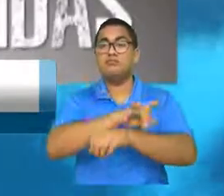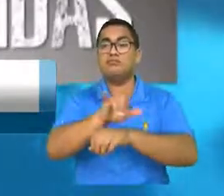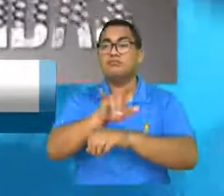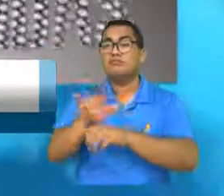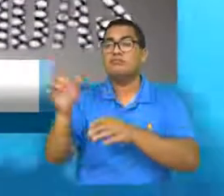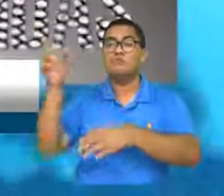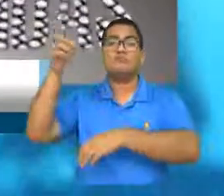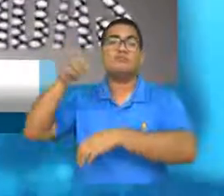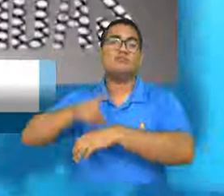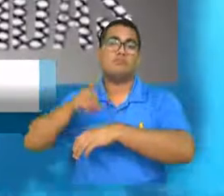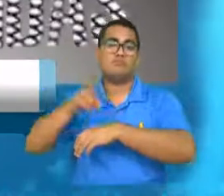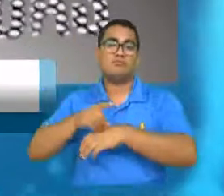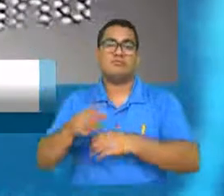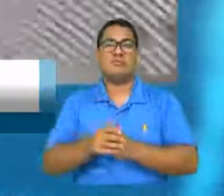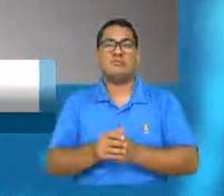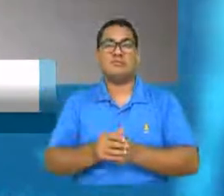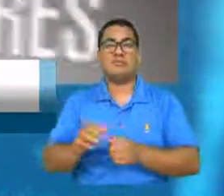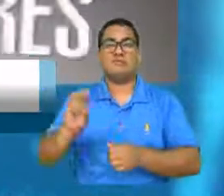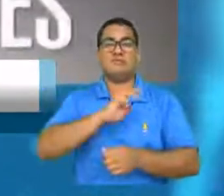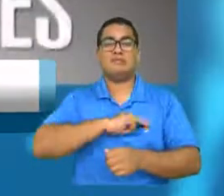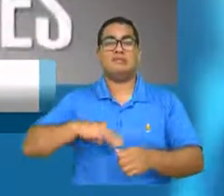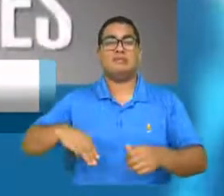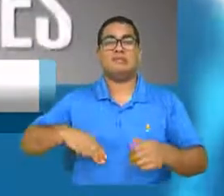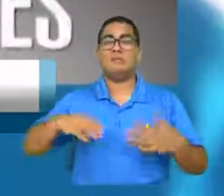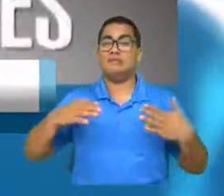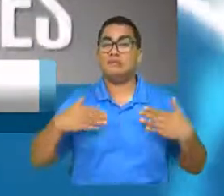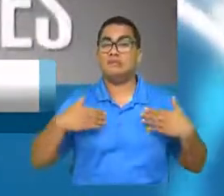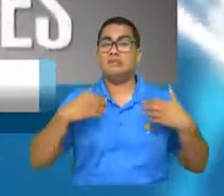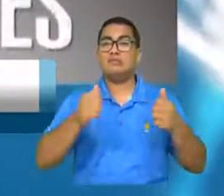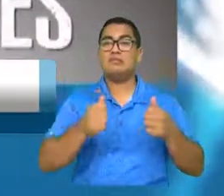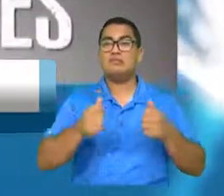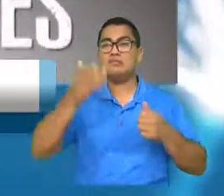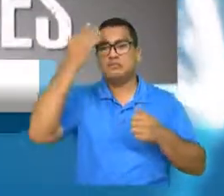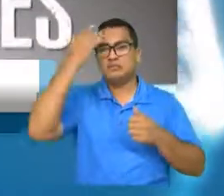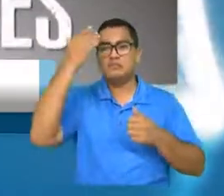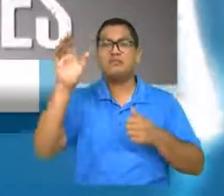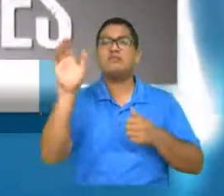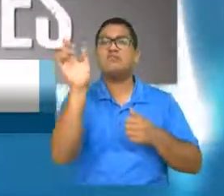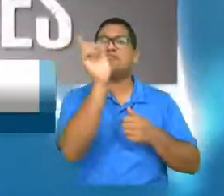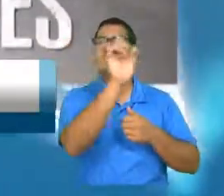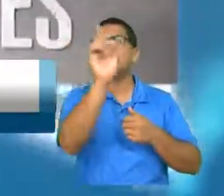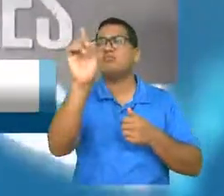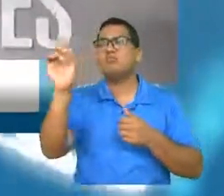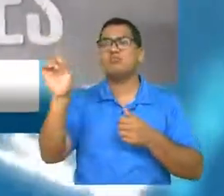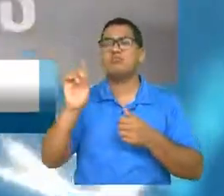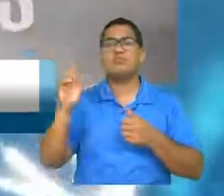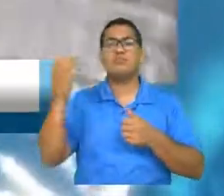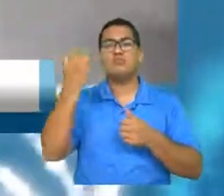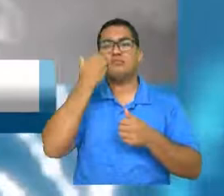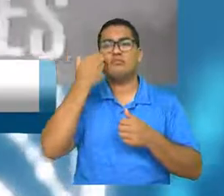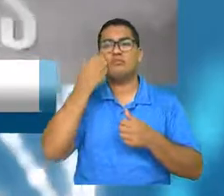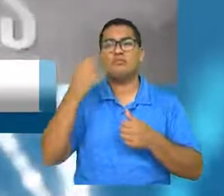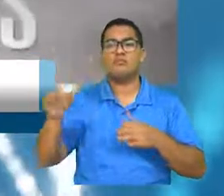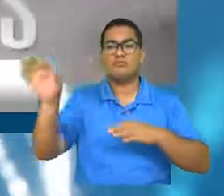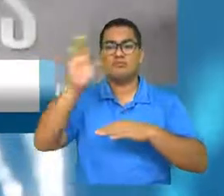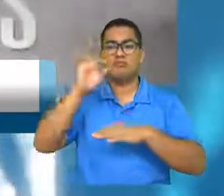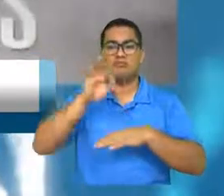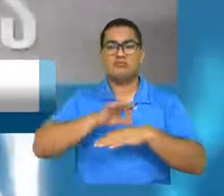atención inmediata. Me imagino que el MINSA tiene detalladas las zonas donde están activas todavía esta zona de los